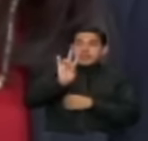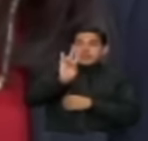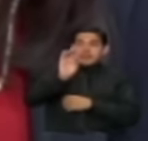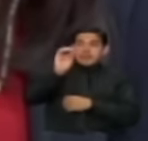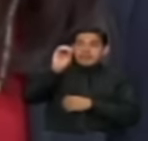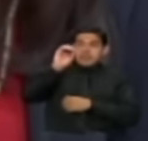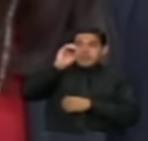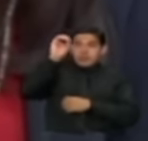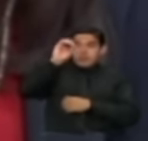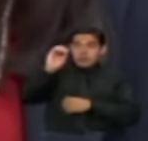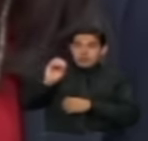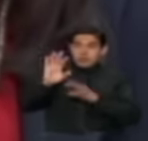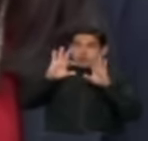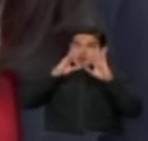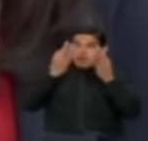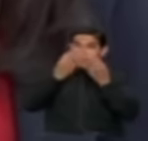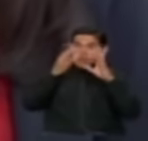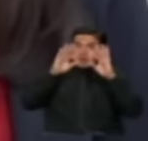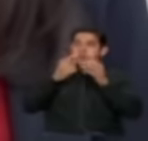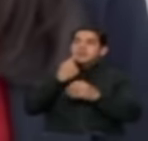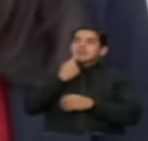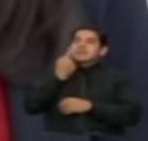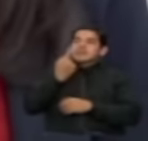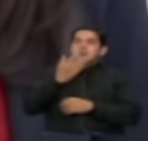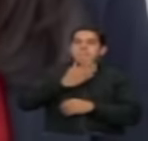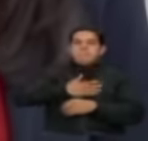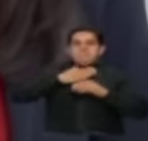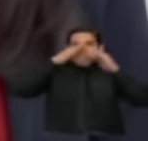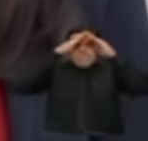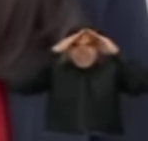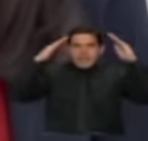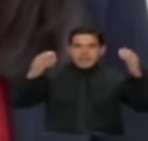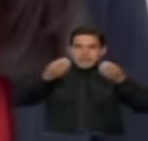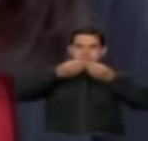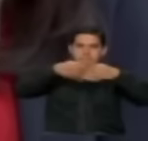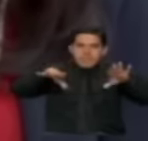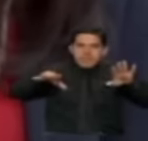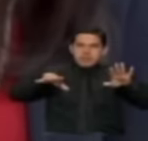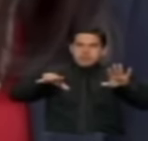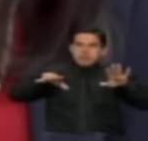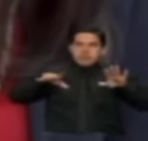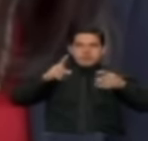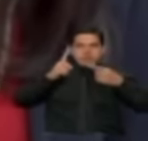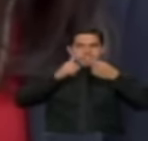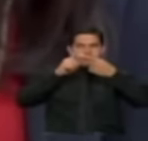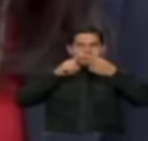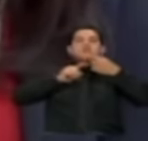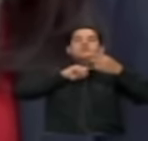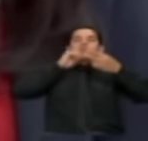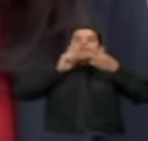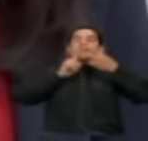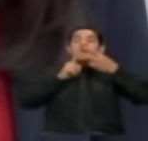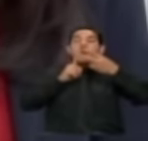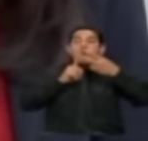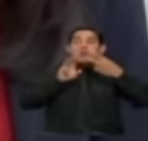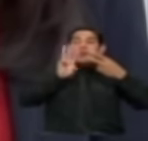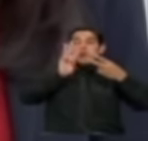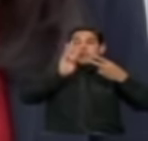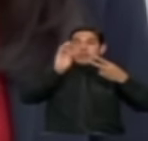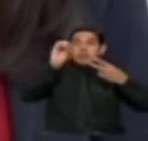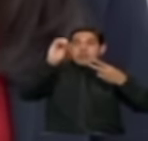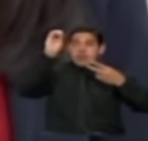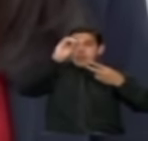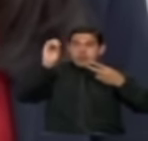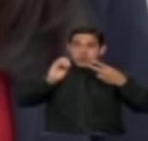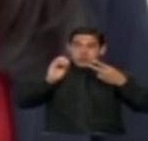de estas familias señalan que han perdido una vivienda, un lugar donde habitaban. Y en segundo lugar, alrededor del 60% de